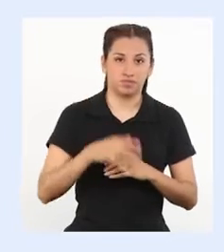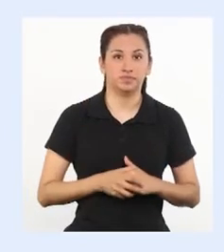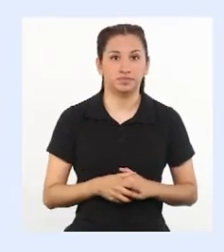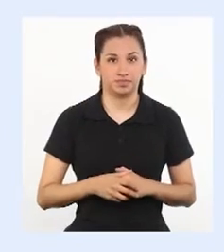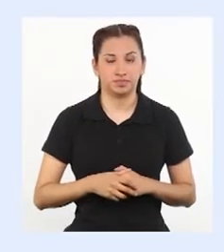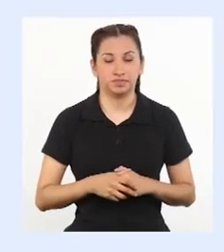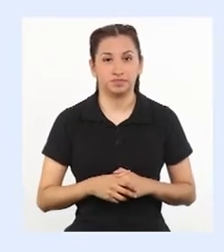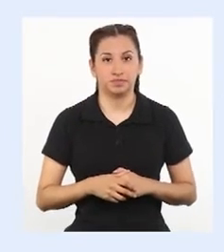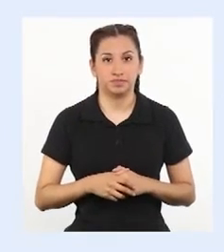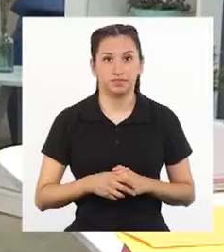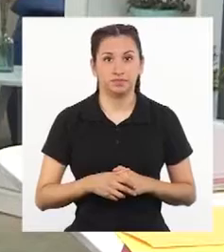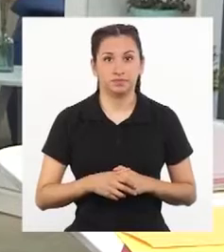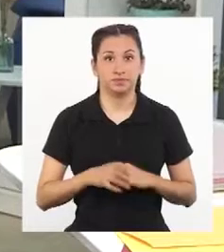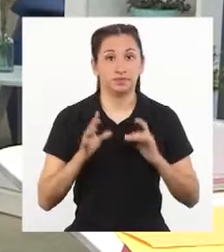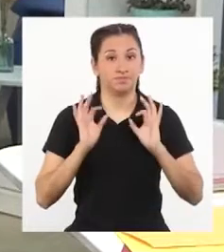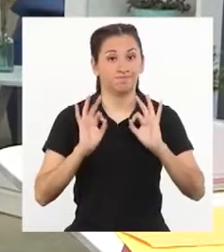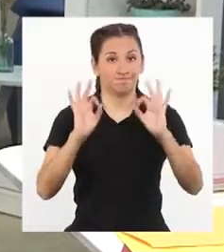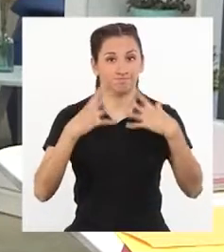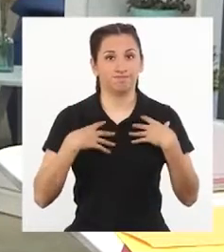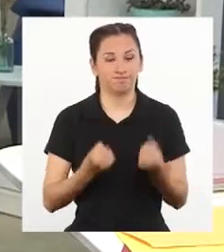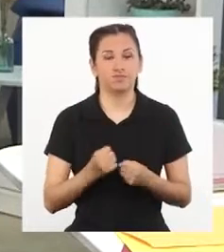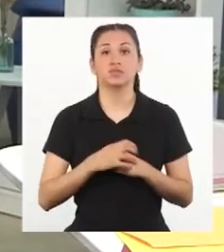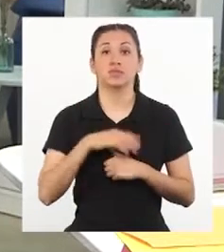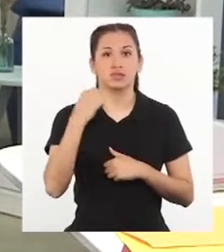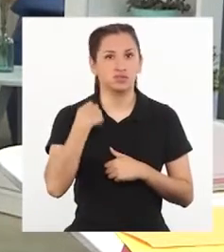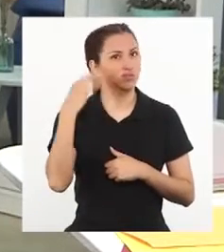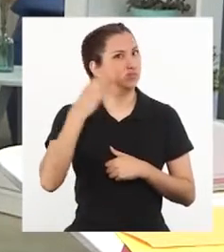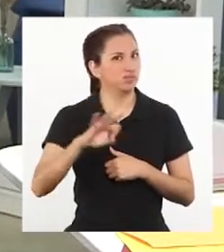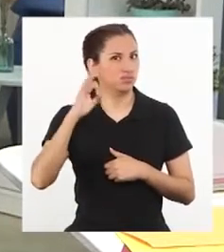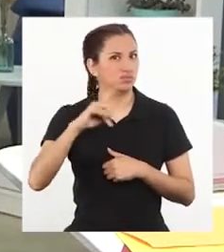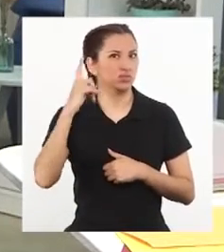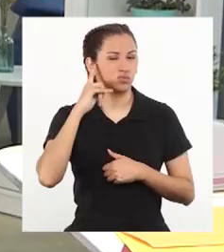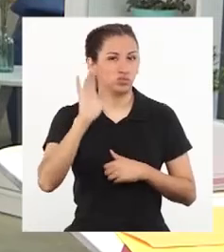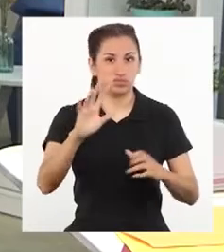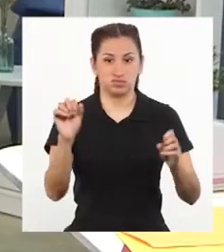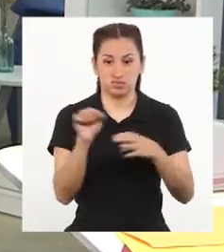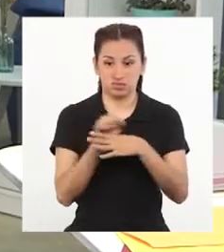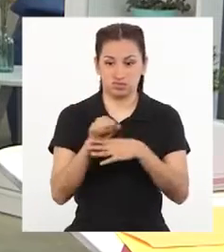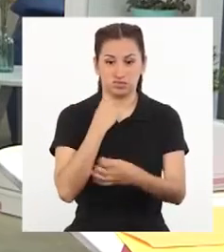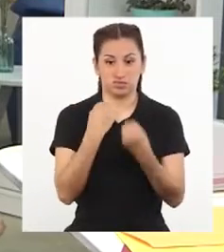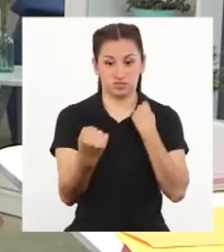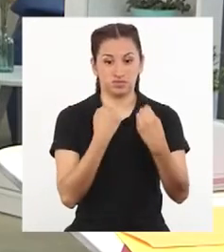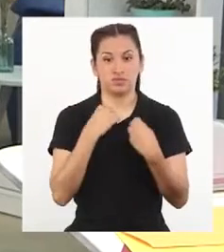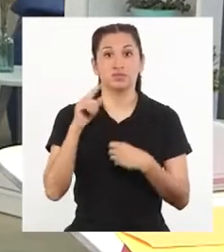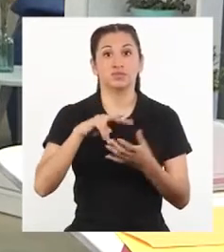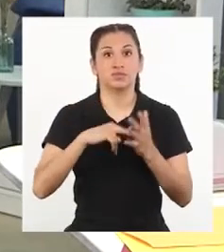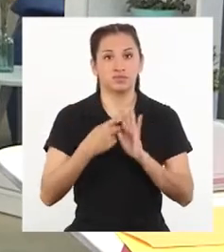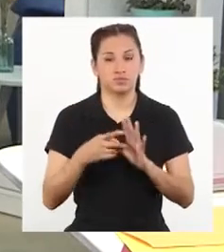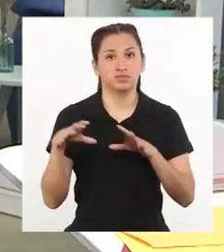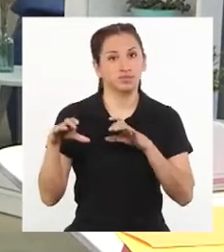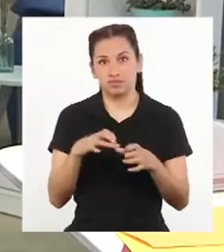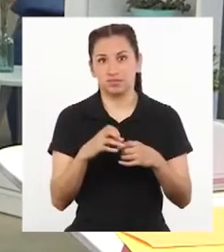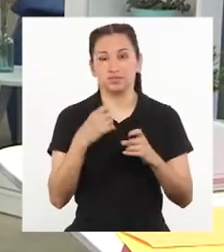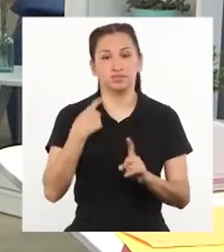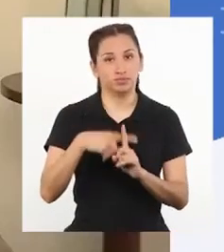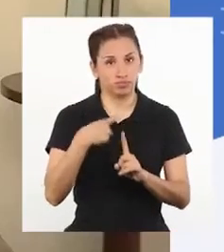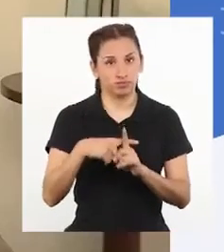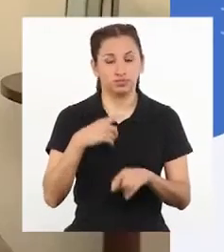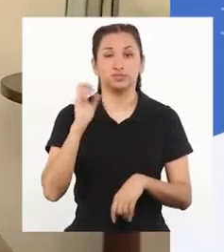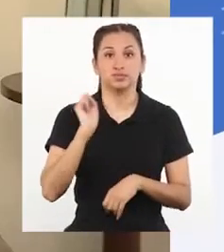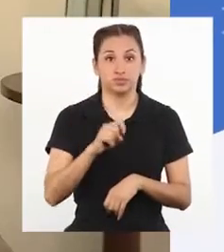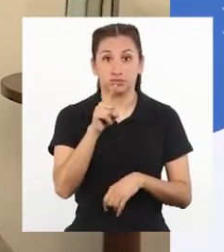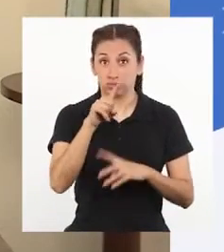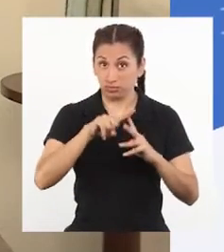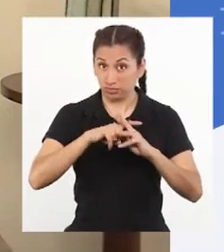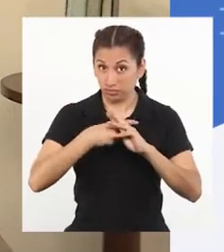tabaco. Sí, siempre he escuchado que los ejercicios físicos se deben realizar de manera regular.